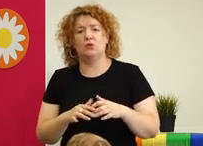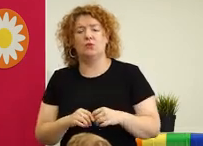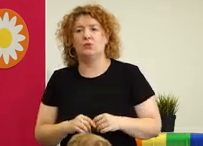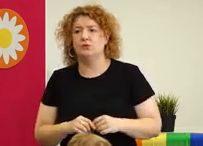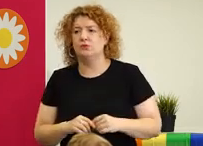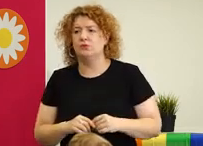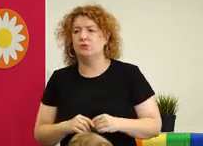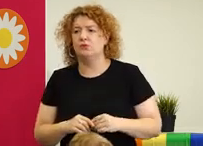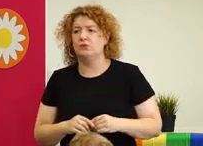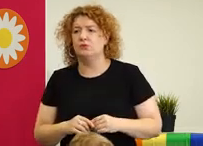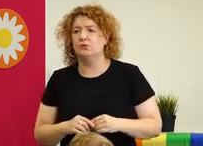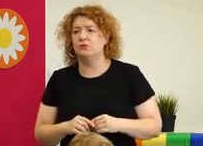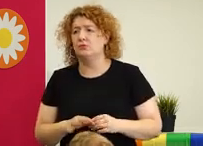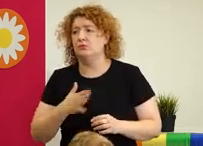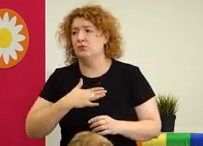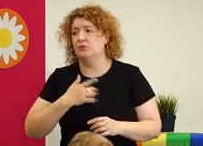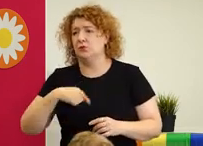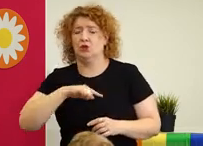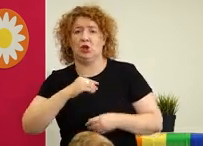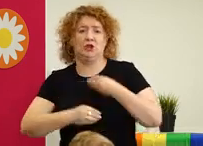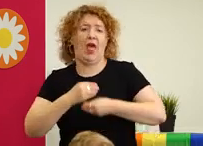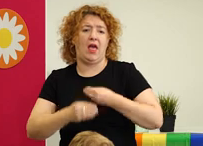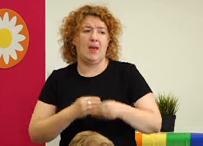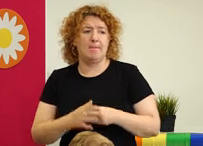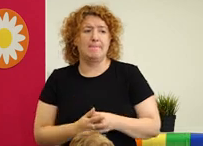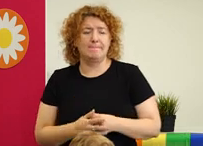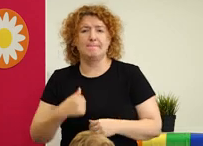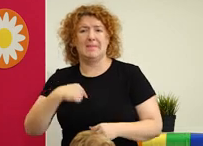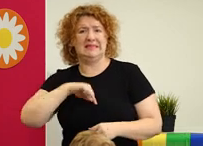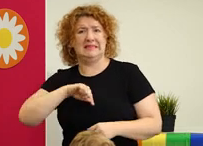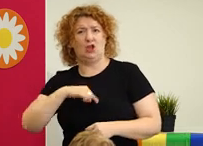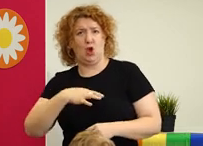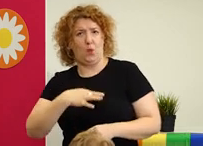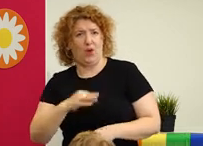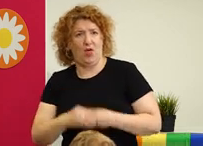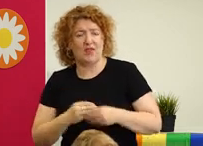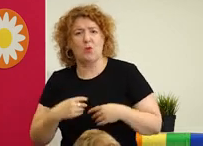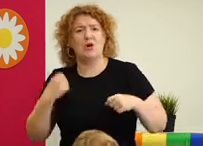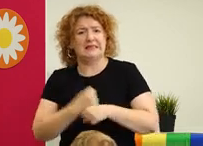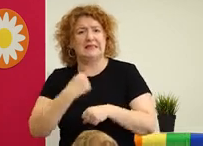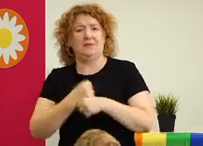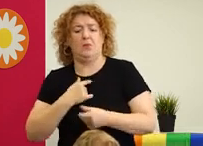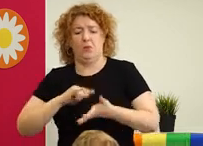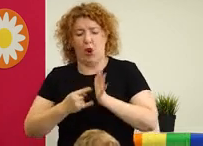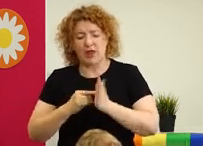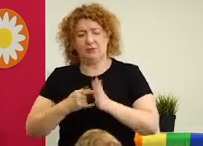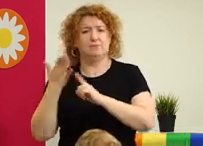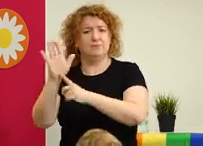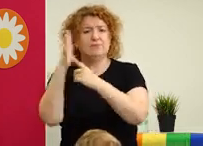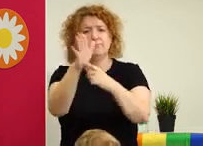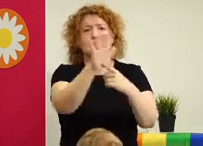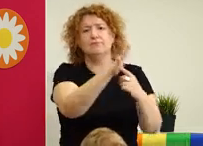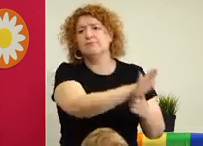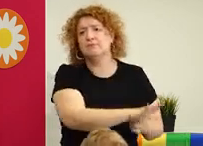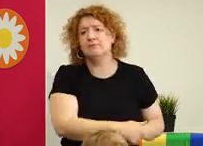Fenómena. Así que bueno, eso es lo que estoy como... lo que me siento que puedo hacer, ¿no? Trabajar a mis proyectos